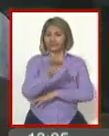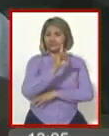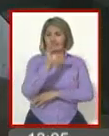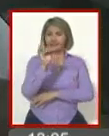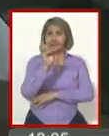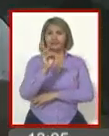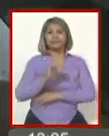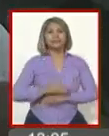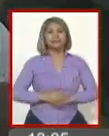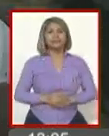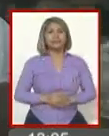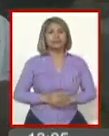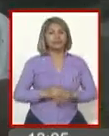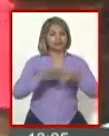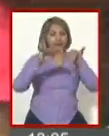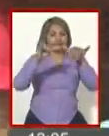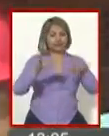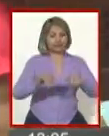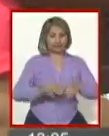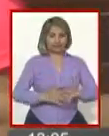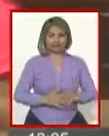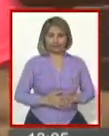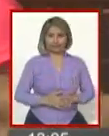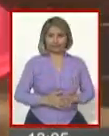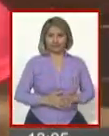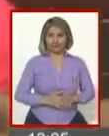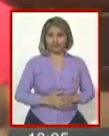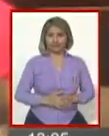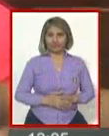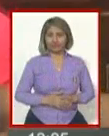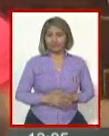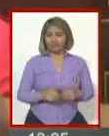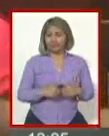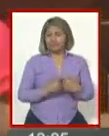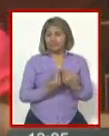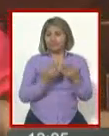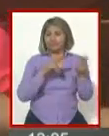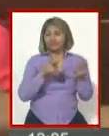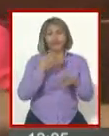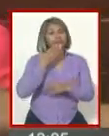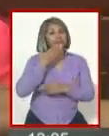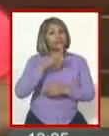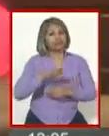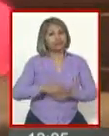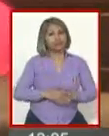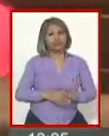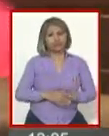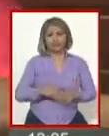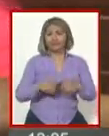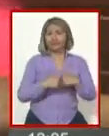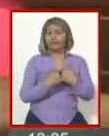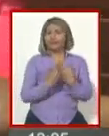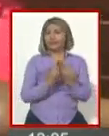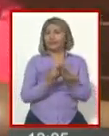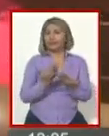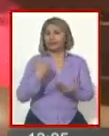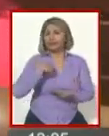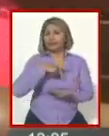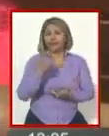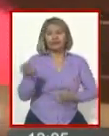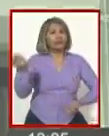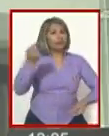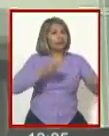Bolivia debe quedarse acá nomás, pues. ¿Cómo ven, pues, ustedes? Malísimo. ¿No es cierto? ¿Cómo vamos a